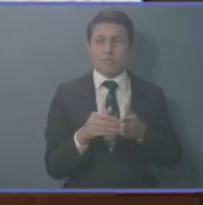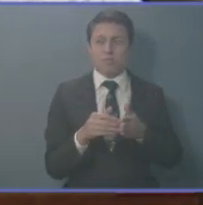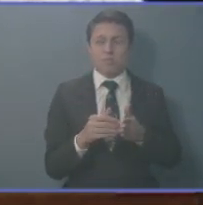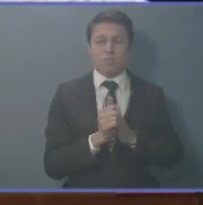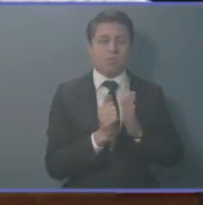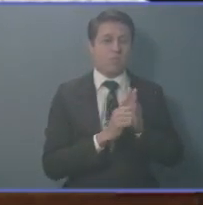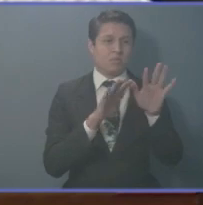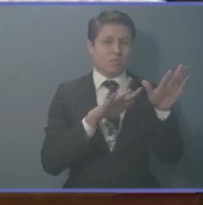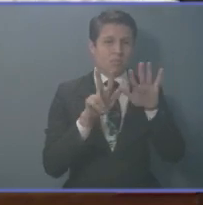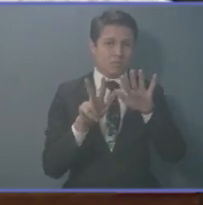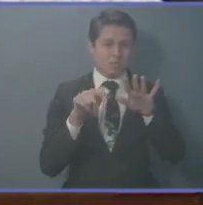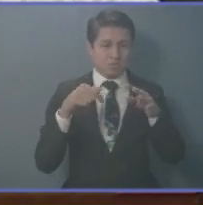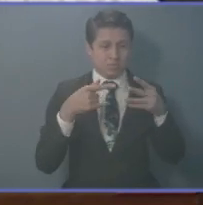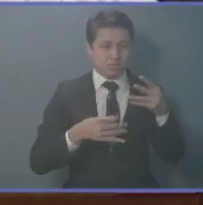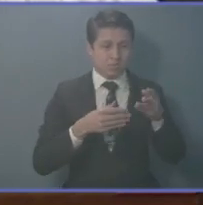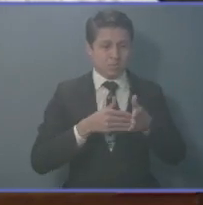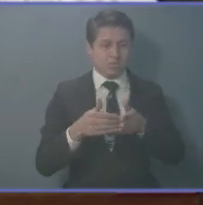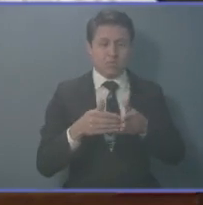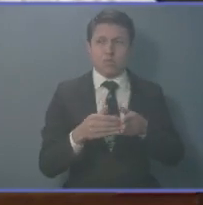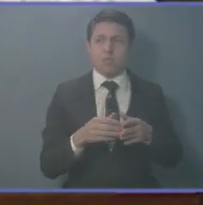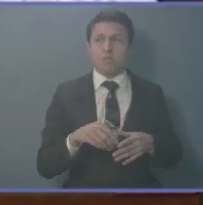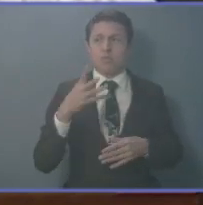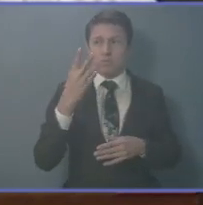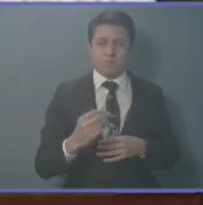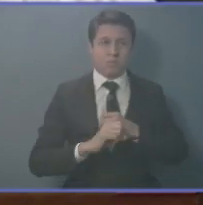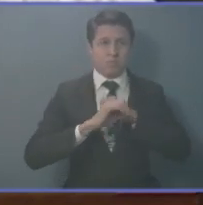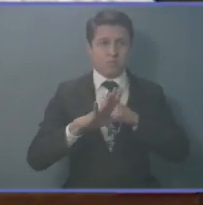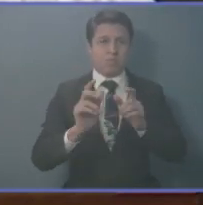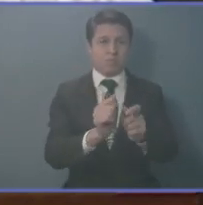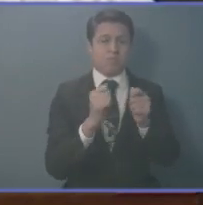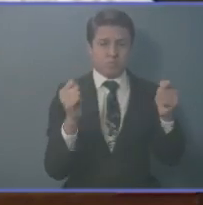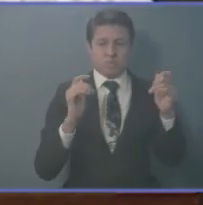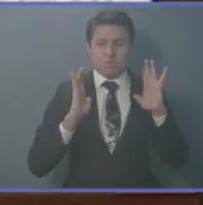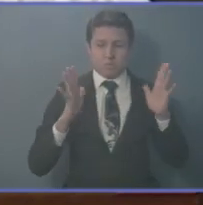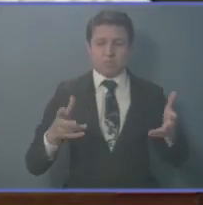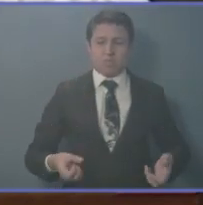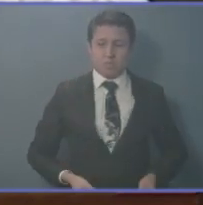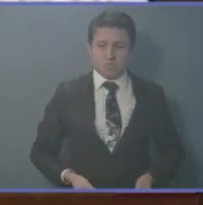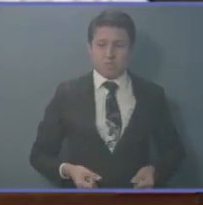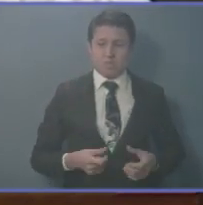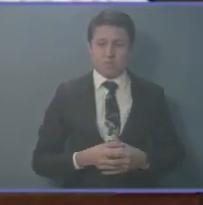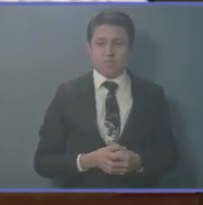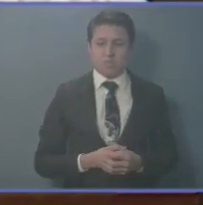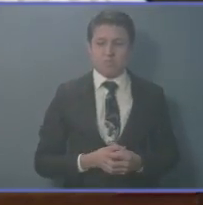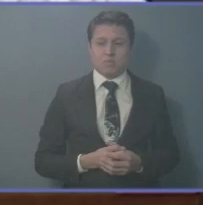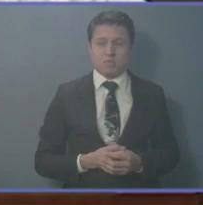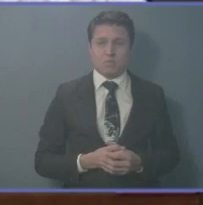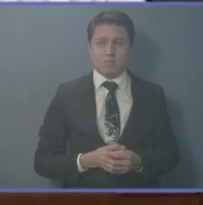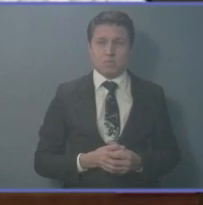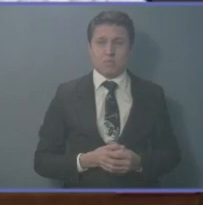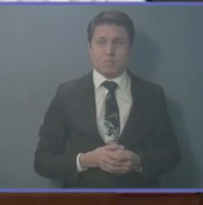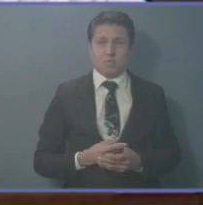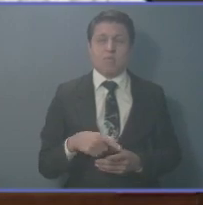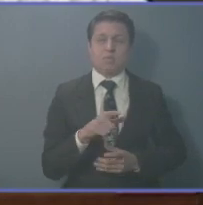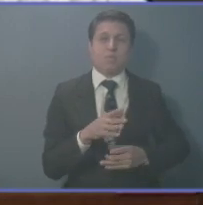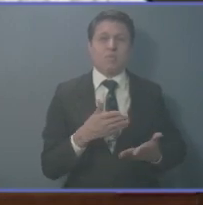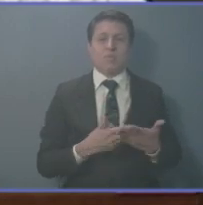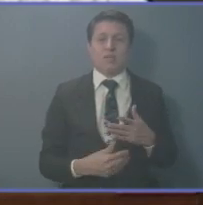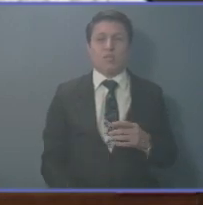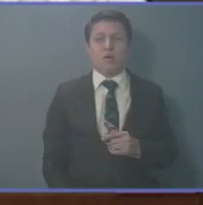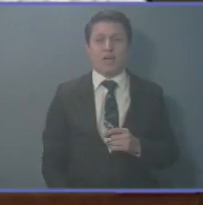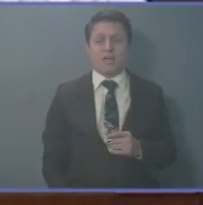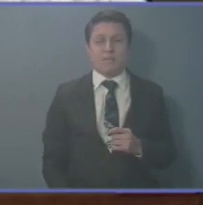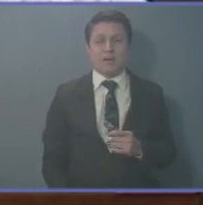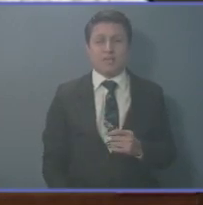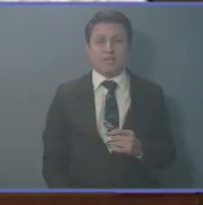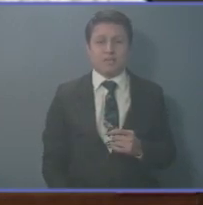Artículo 18. El presente decreto entrará en vigencia el día de su publicación en el Diario Oficial y sus efectos concluirán el 19 del